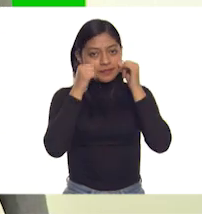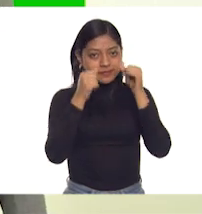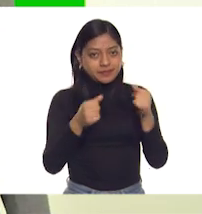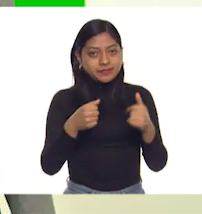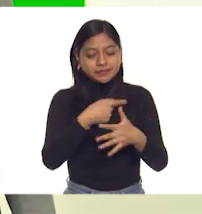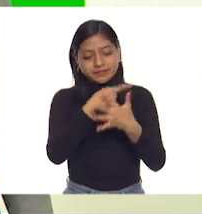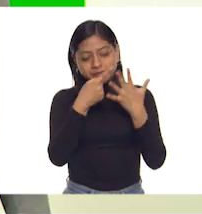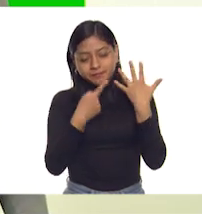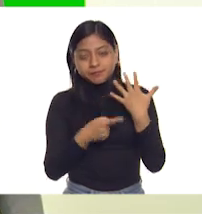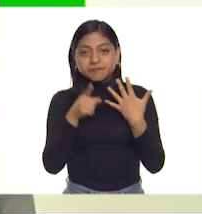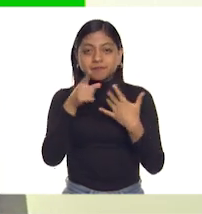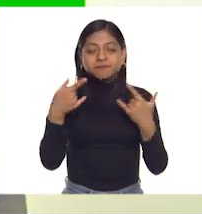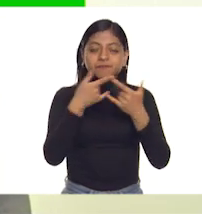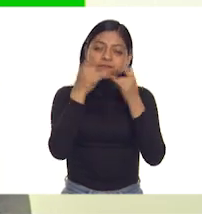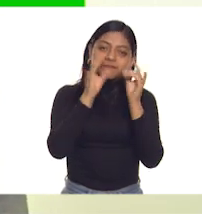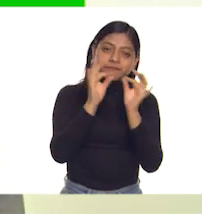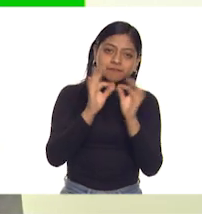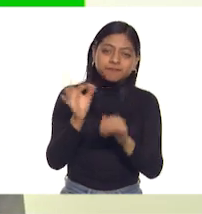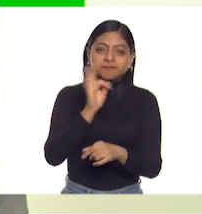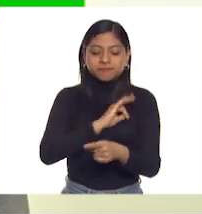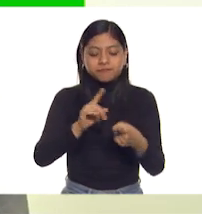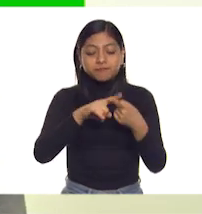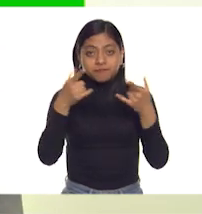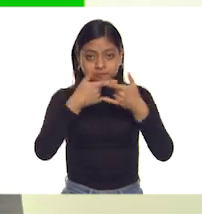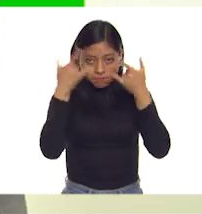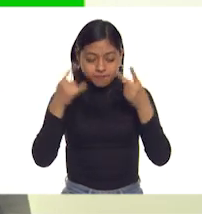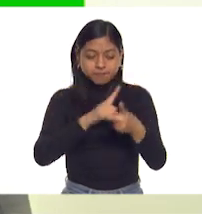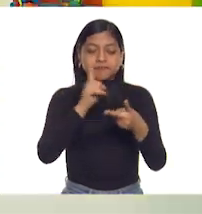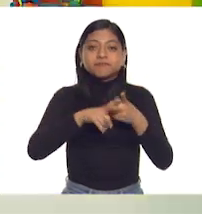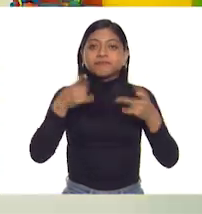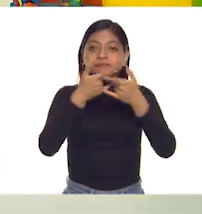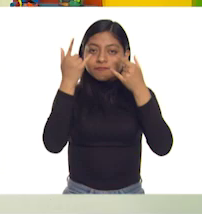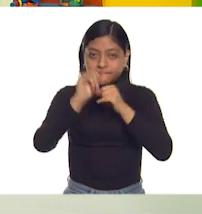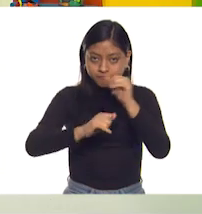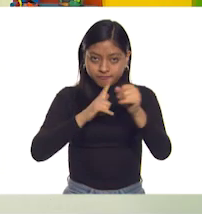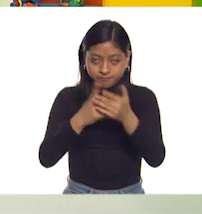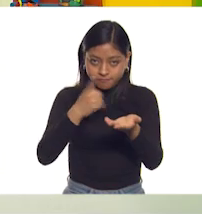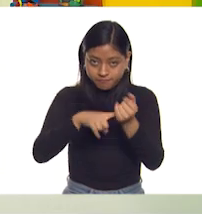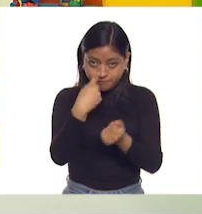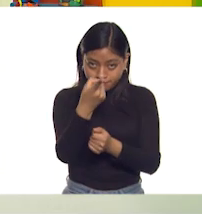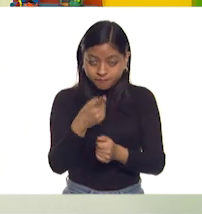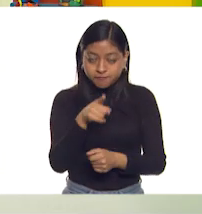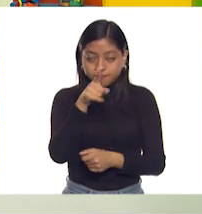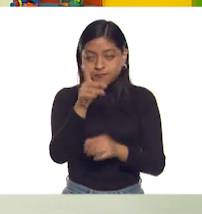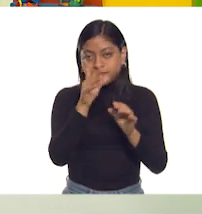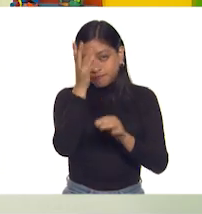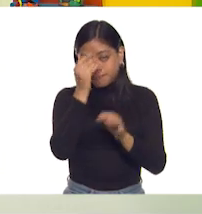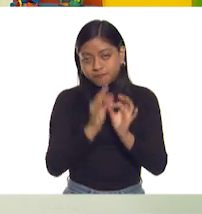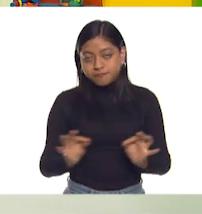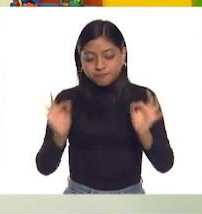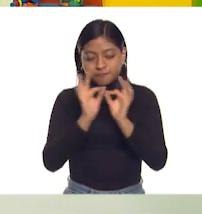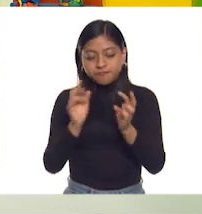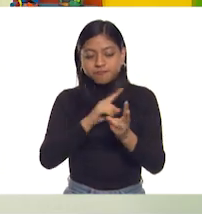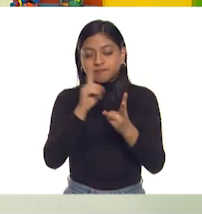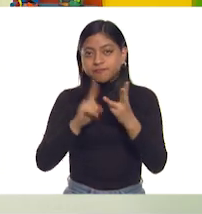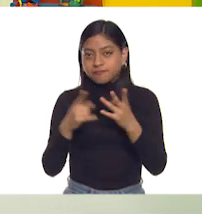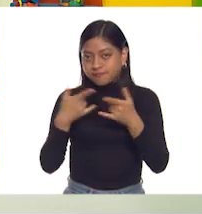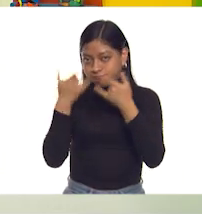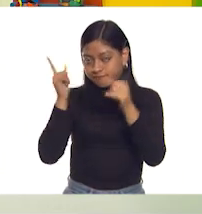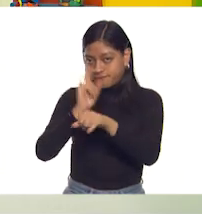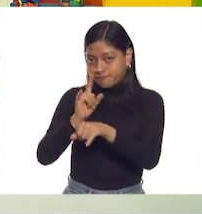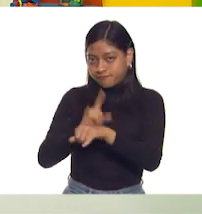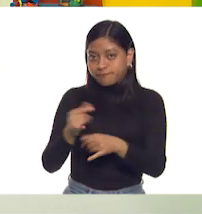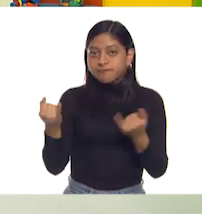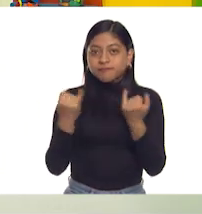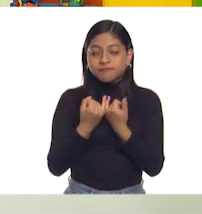diferentes formas de narrar cuentos, fábulas y leyendas. Y utilizamos distintos objetos para apoyar nuestras narraciones,